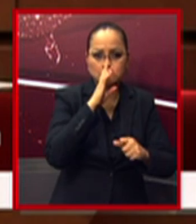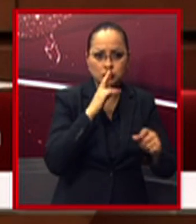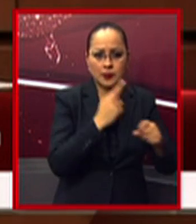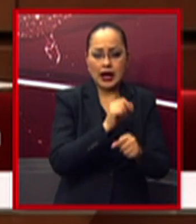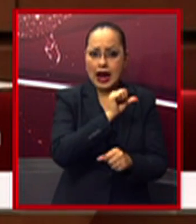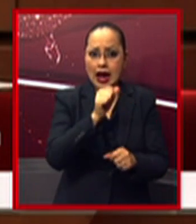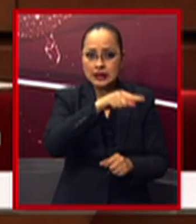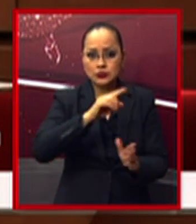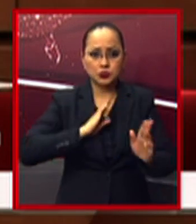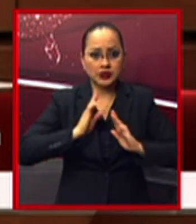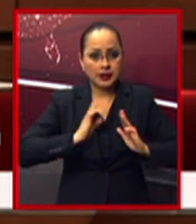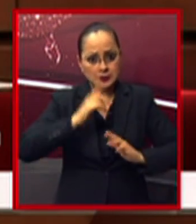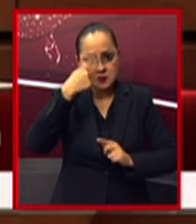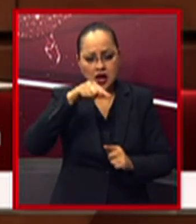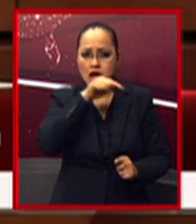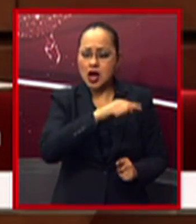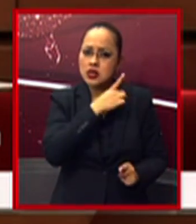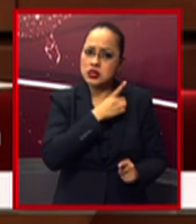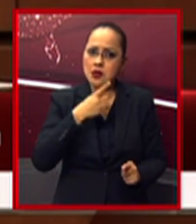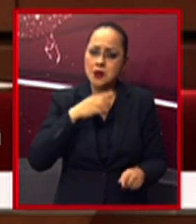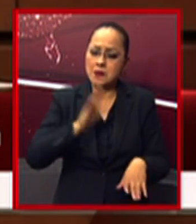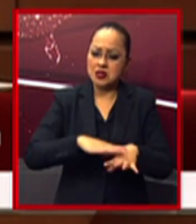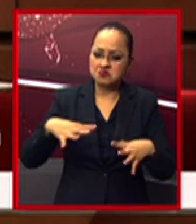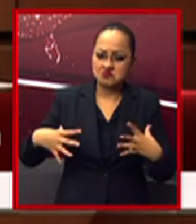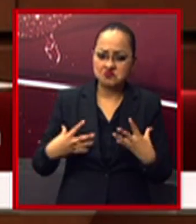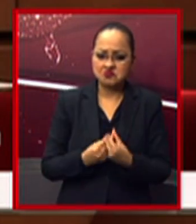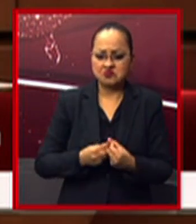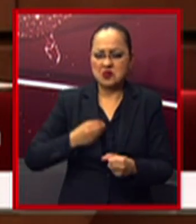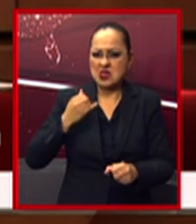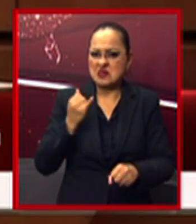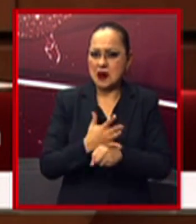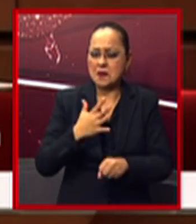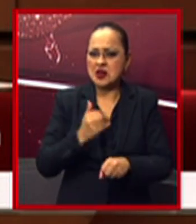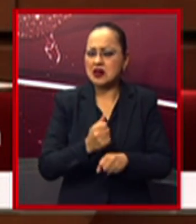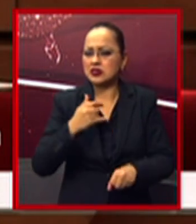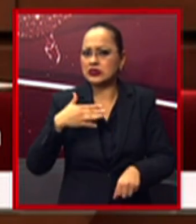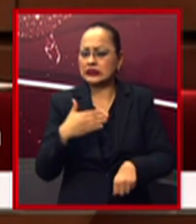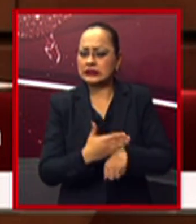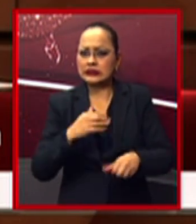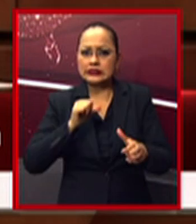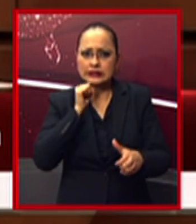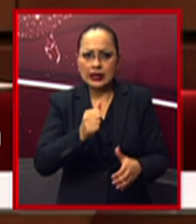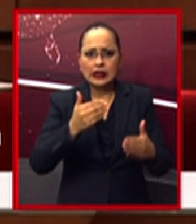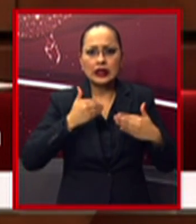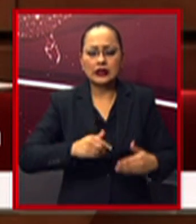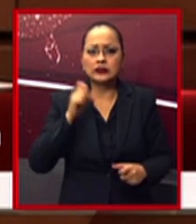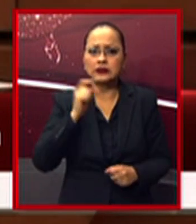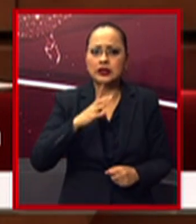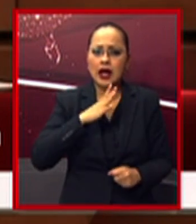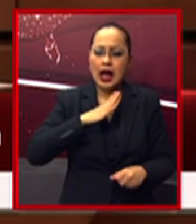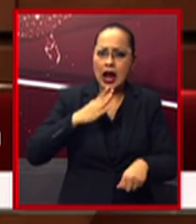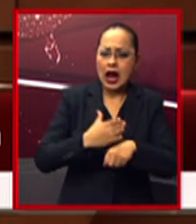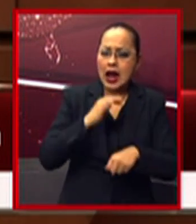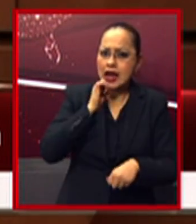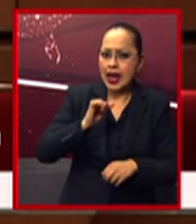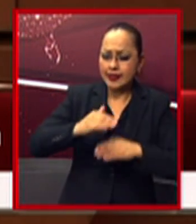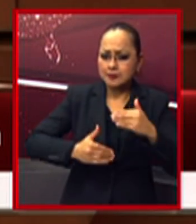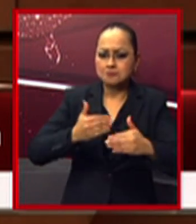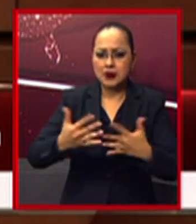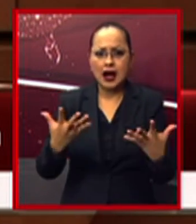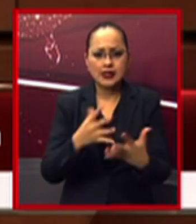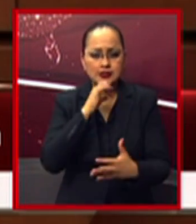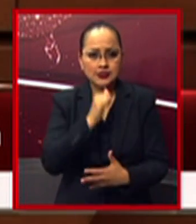Ejército para que siga tendiendo su manto de impunidad y perpetuando la ausencia de sanciones